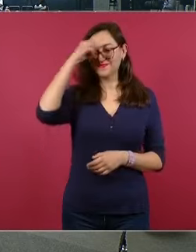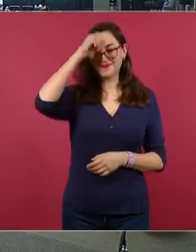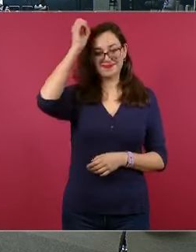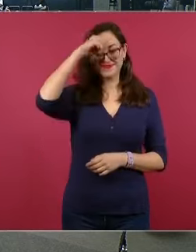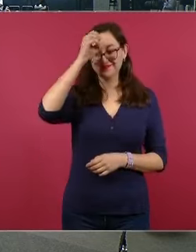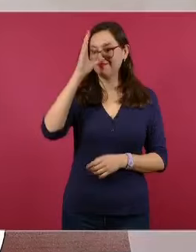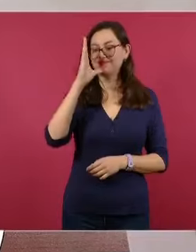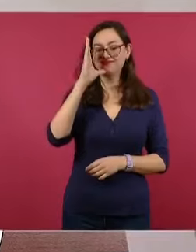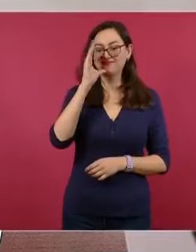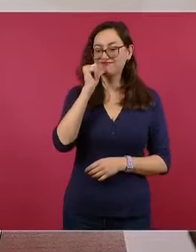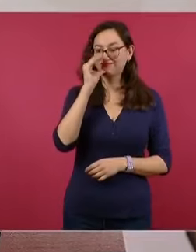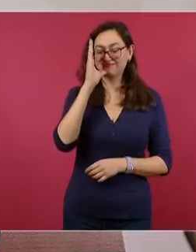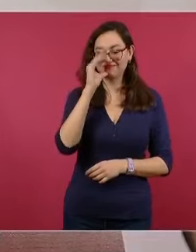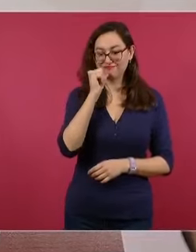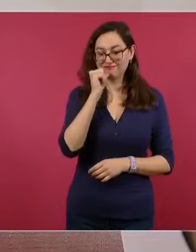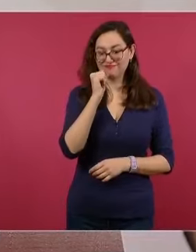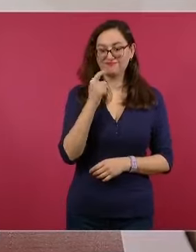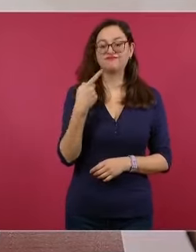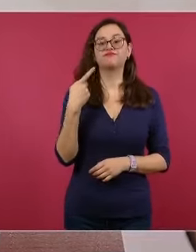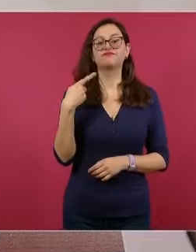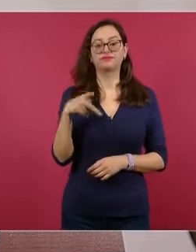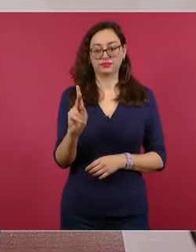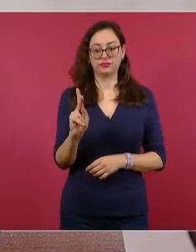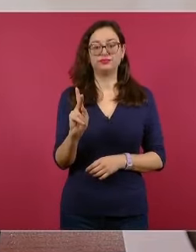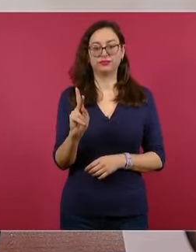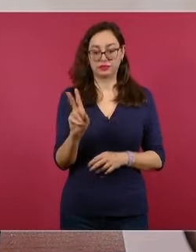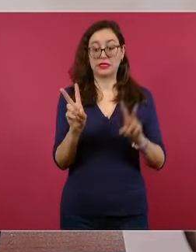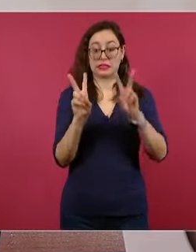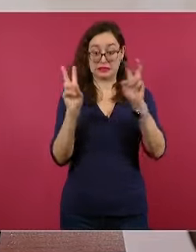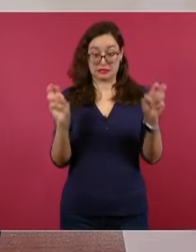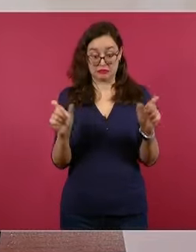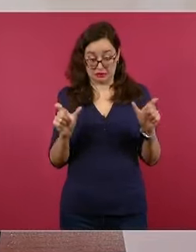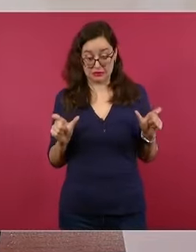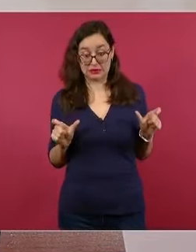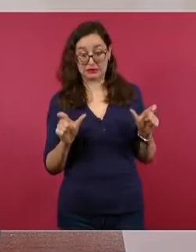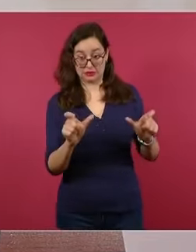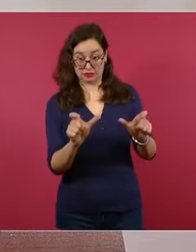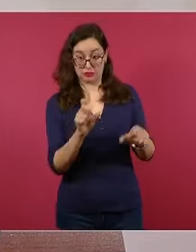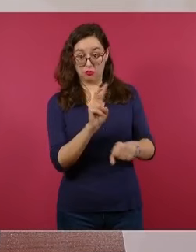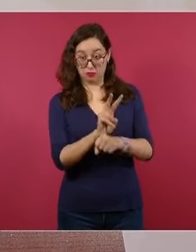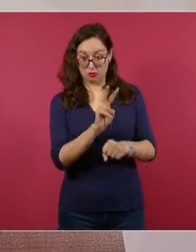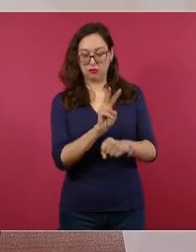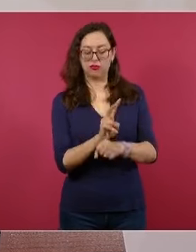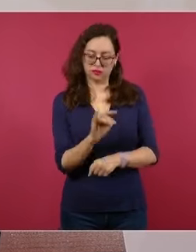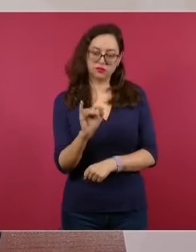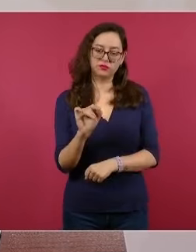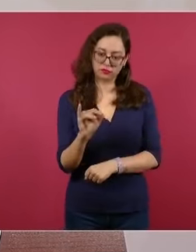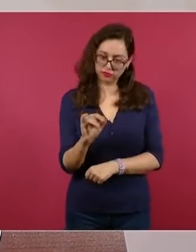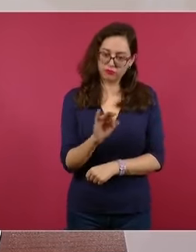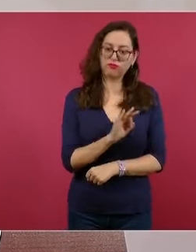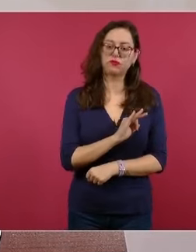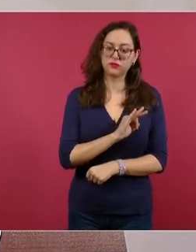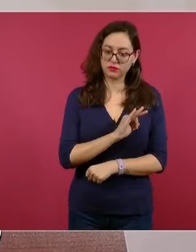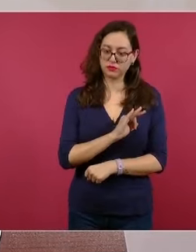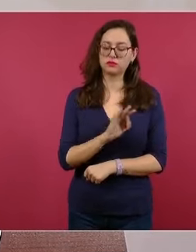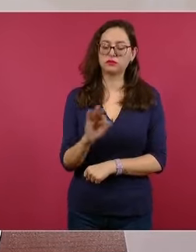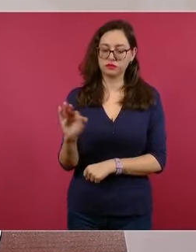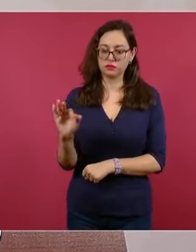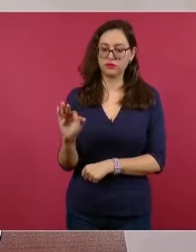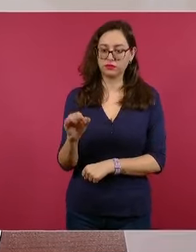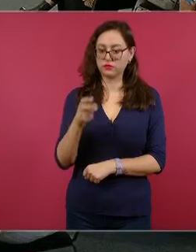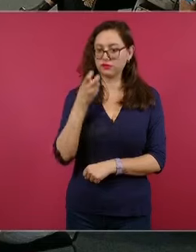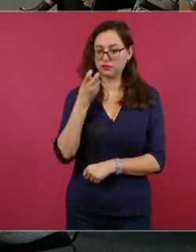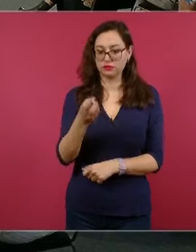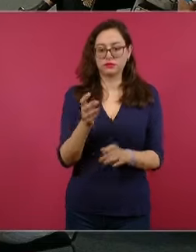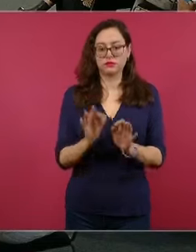que sí eh tomar en cuenta lo de la protección porque eso es